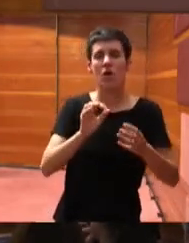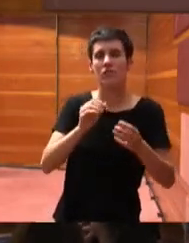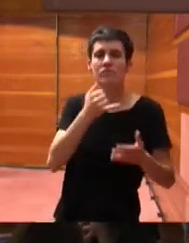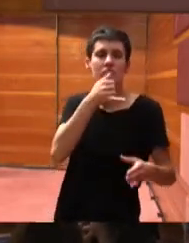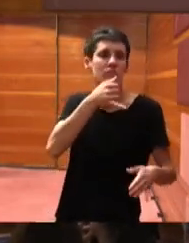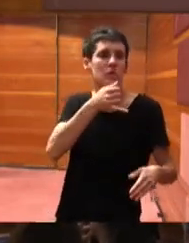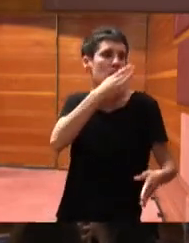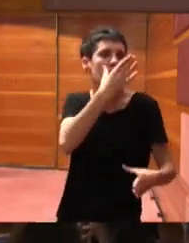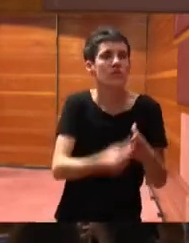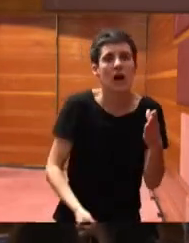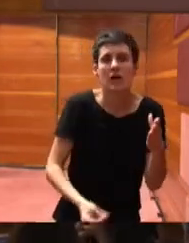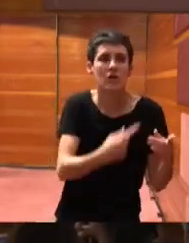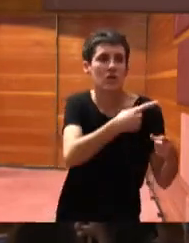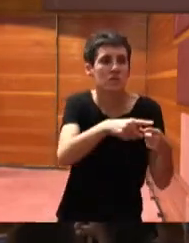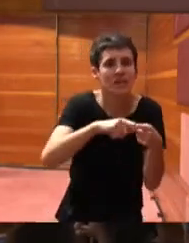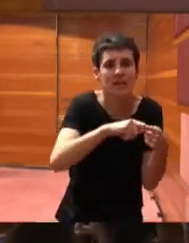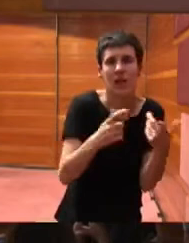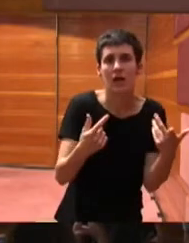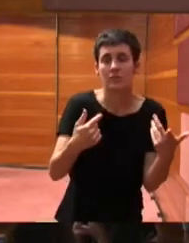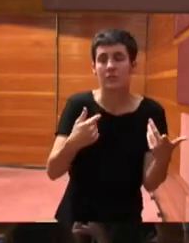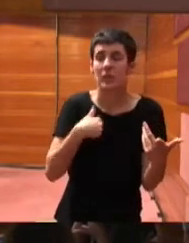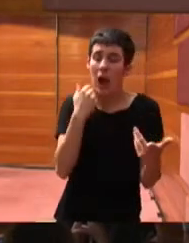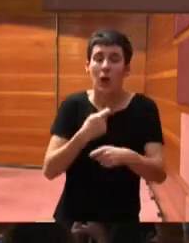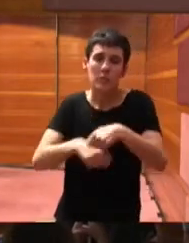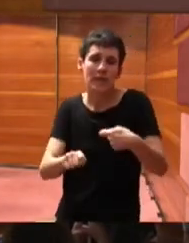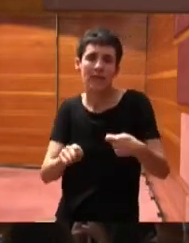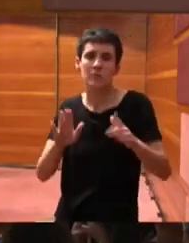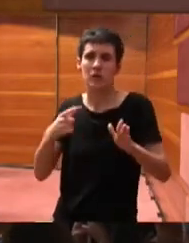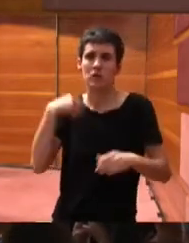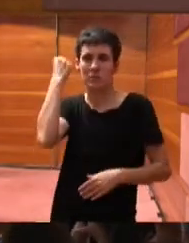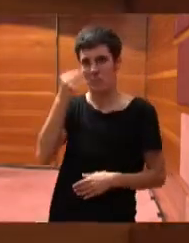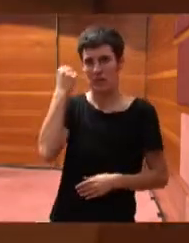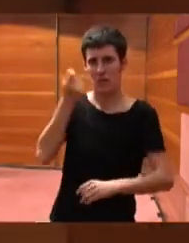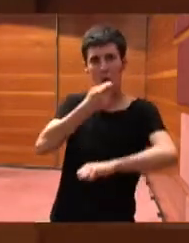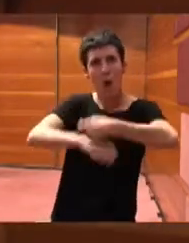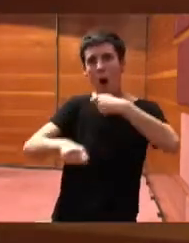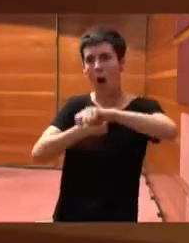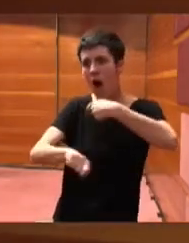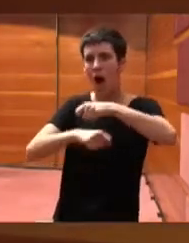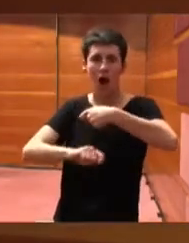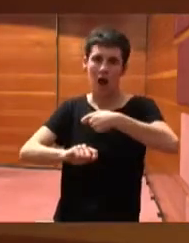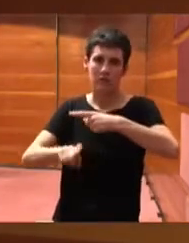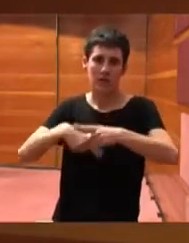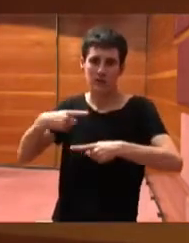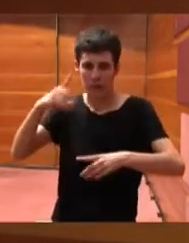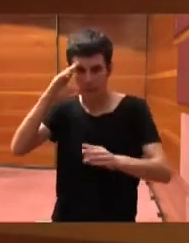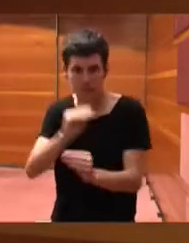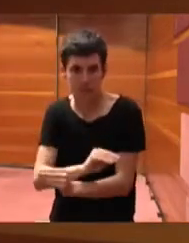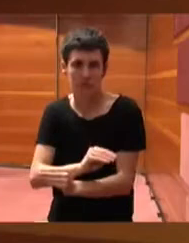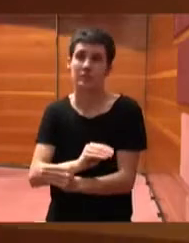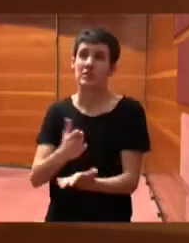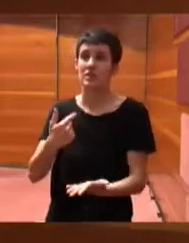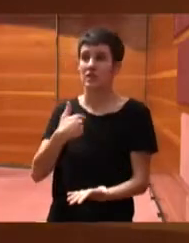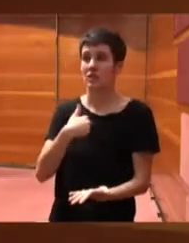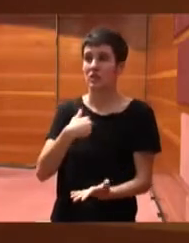voy a decir que no vendí ni un taburete, pero no lo suficiente como yo había previsto que iba a ser eso. ¿Vale? Entonces, ¿es que tuve